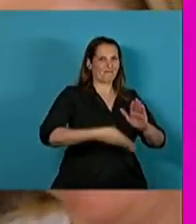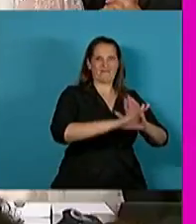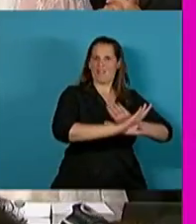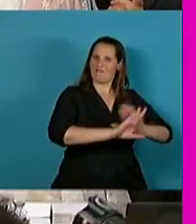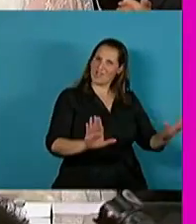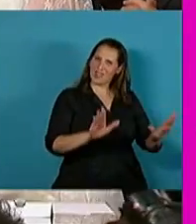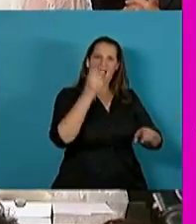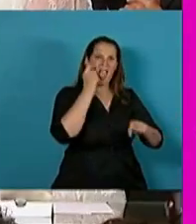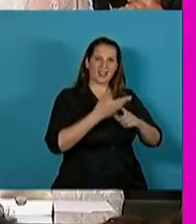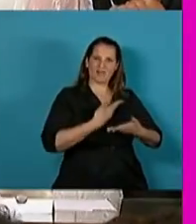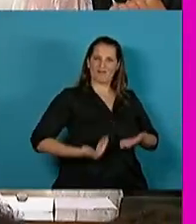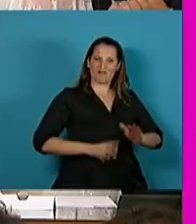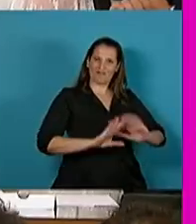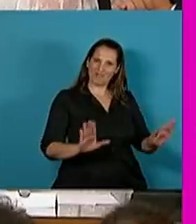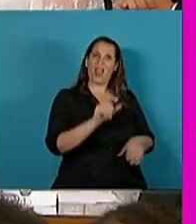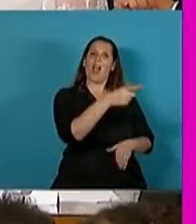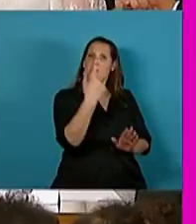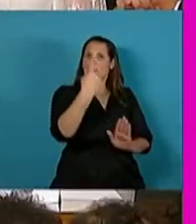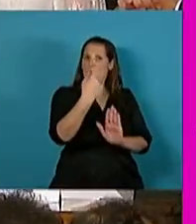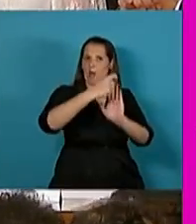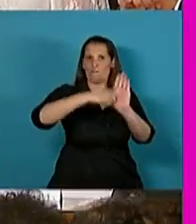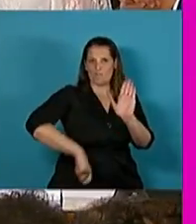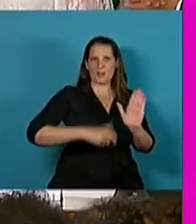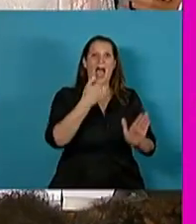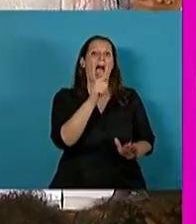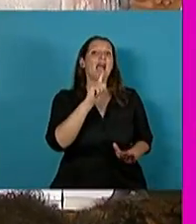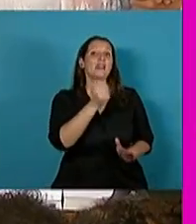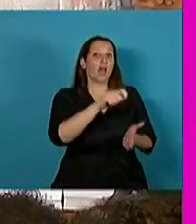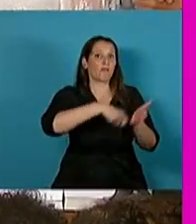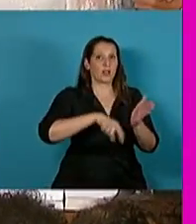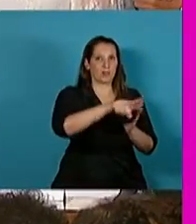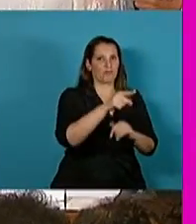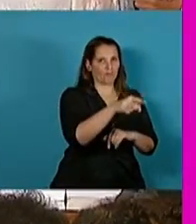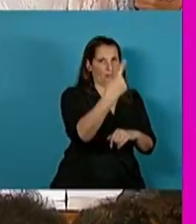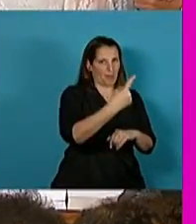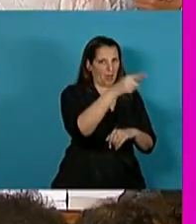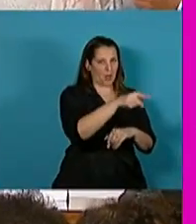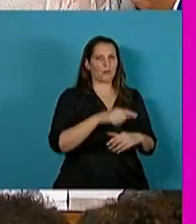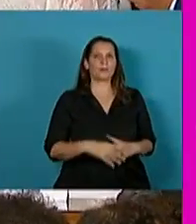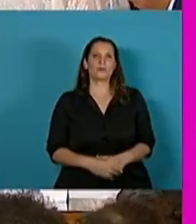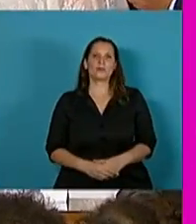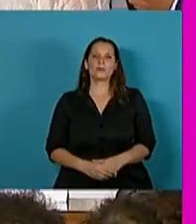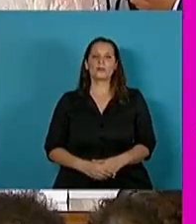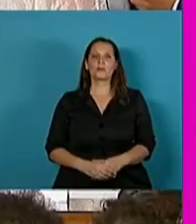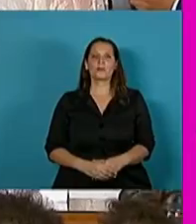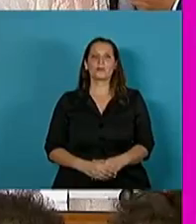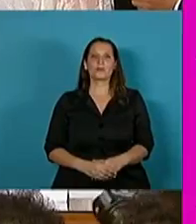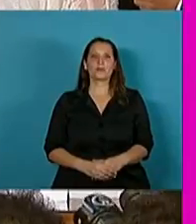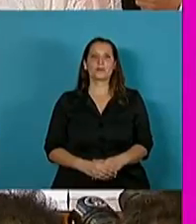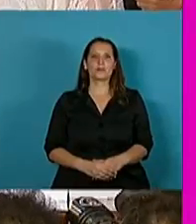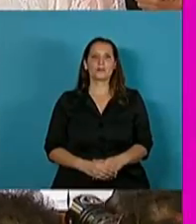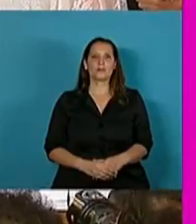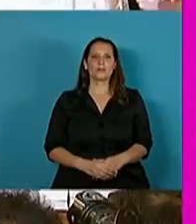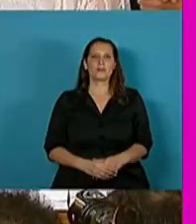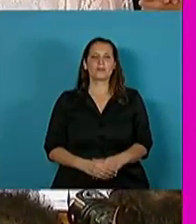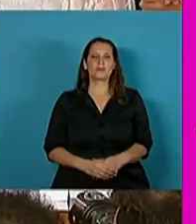ver. Hablando de vos sabés lo que es la exposición mediática. Sí, obvio. Una niña tan joven. Es joven, ¿no? Y aparte está muy expuesta, porque está en el ojo de la tormenta,